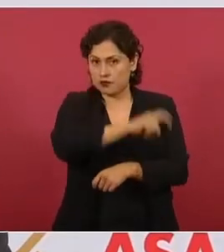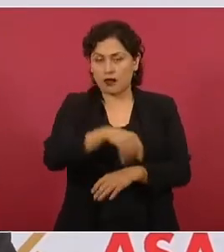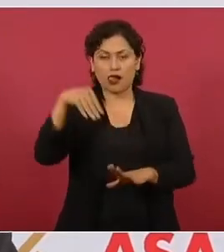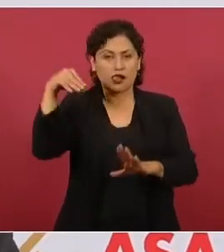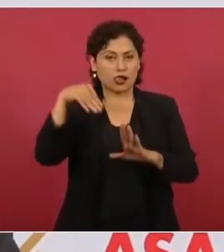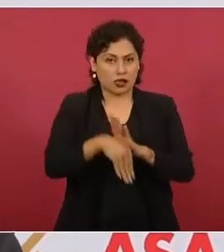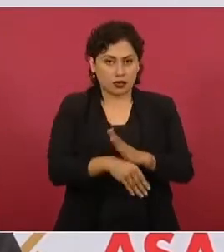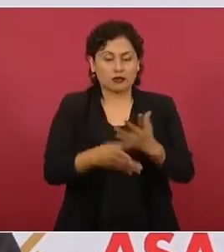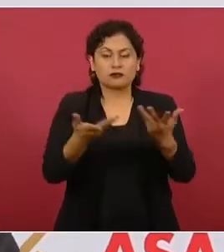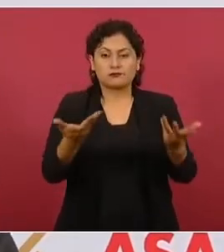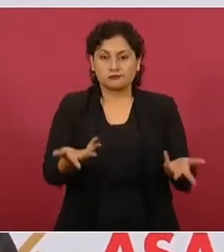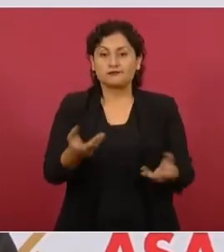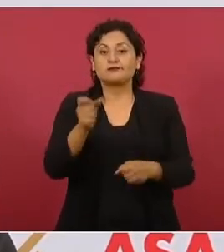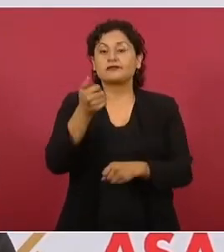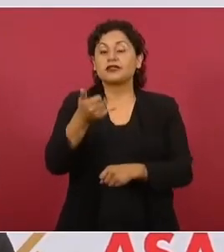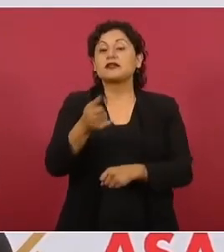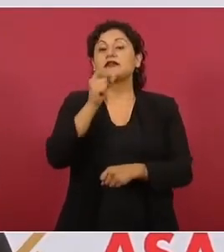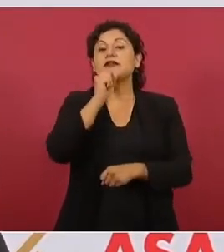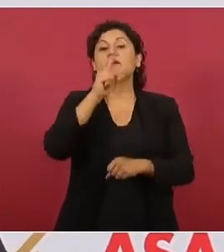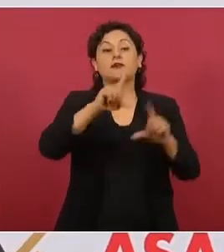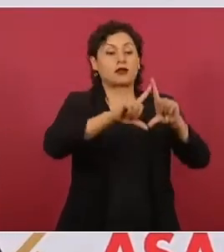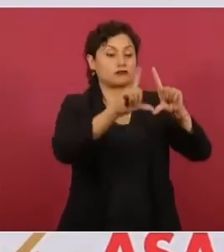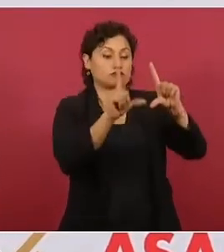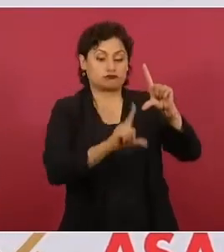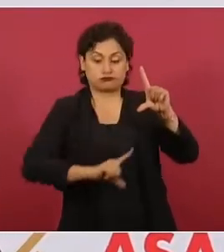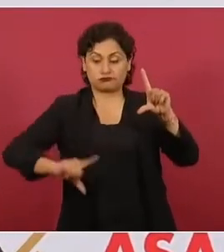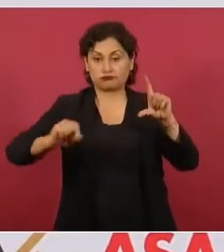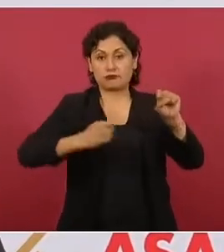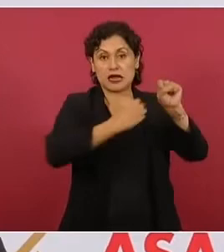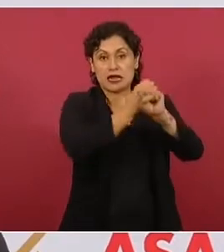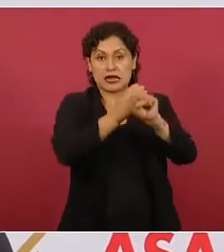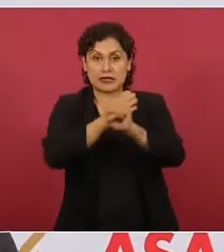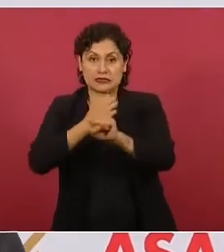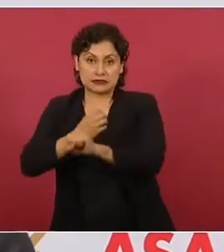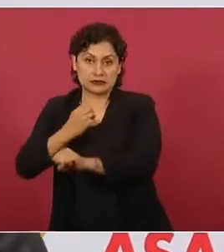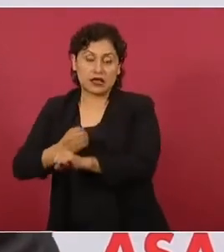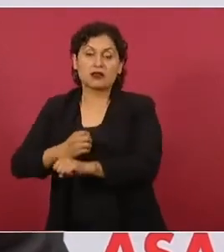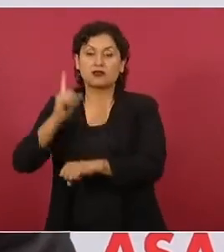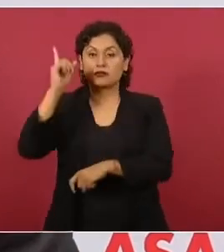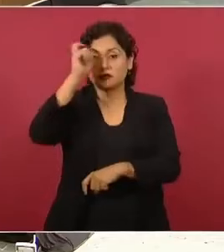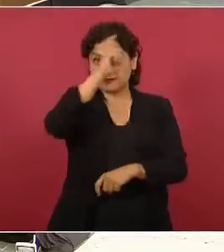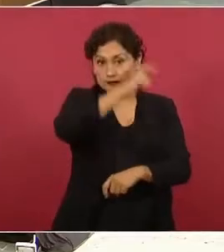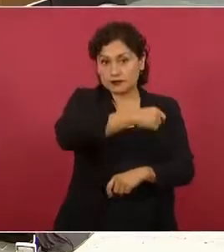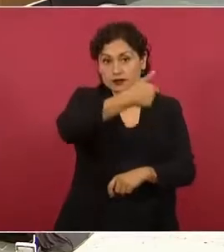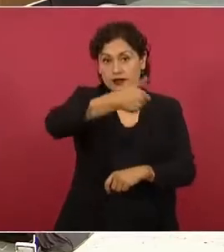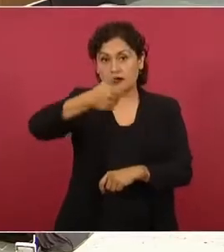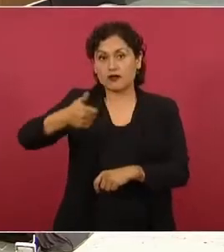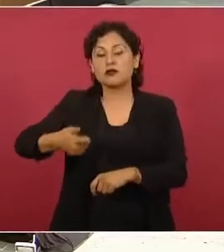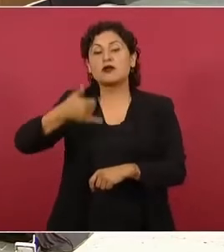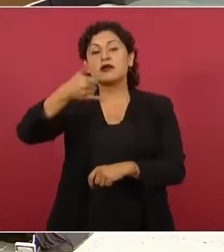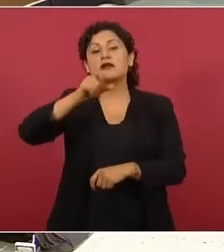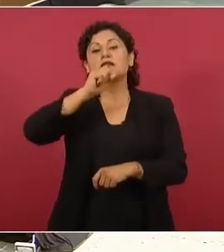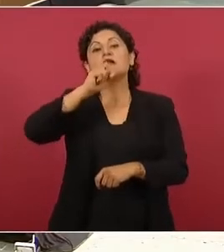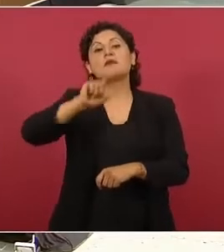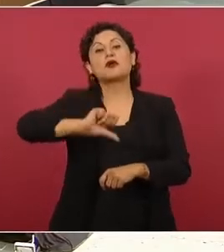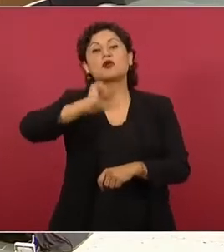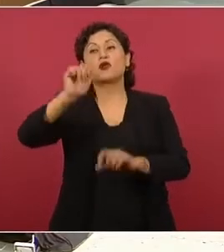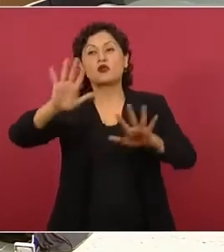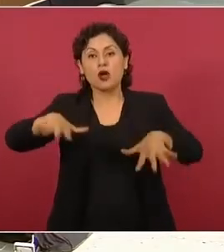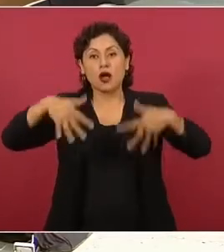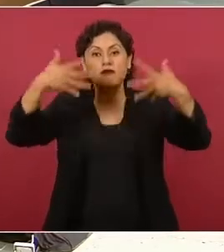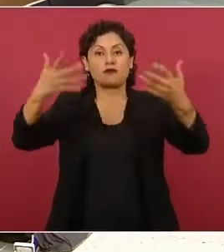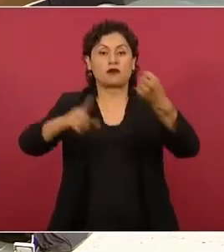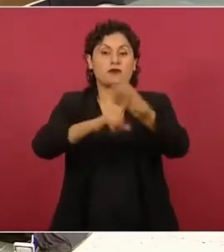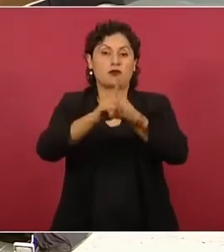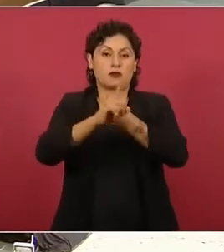la dinámica regional, sectorial y de los mercados internacionales. Sin embargo, también lo digo muy claramente y con respeto,